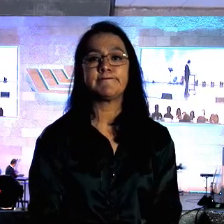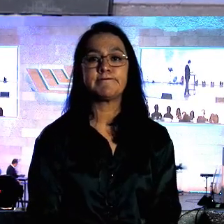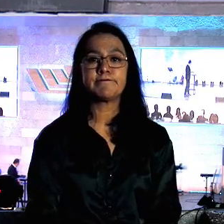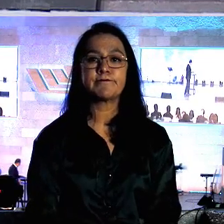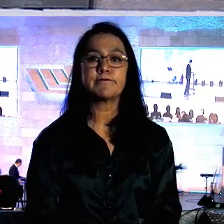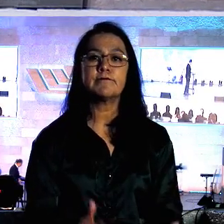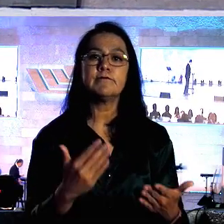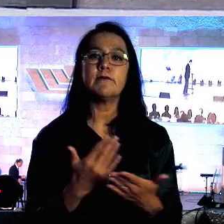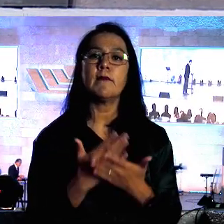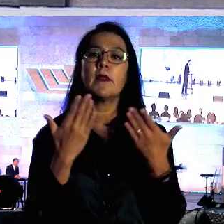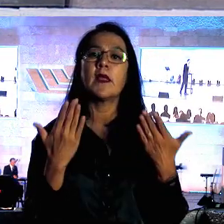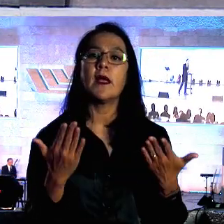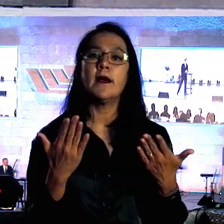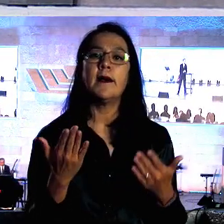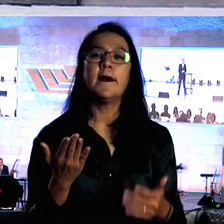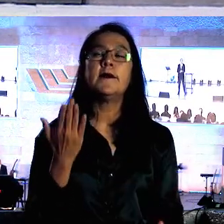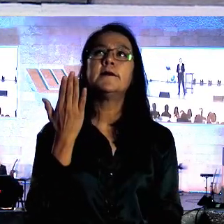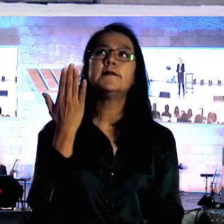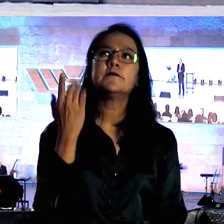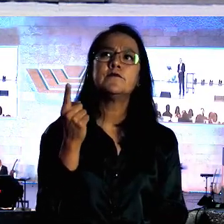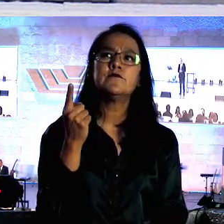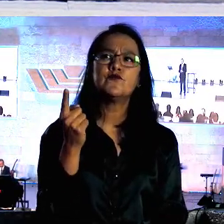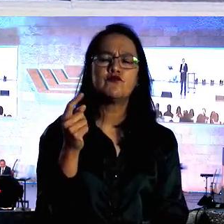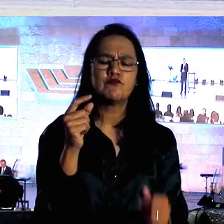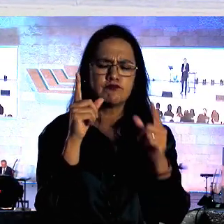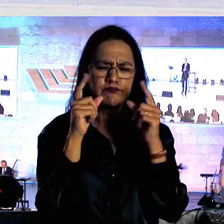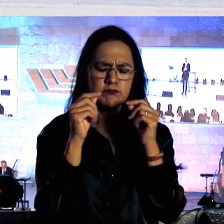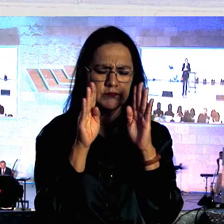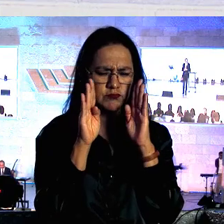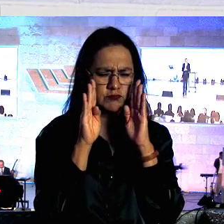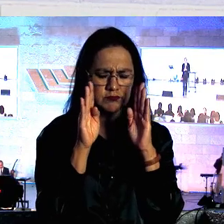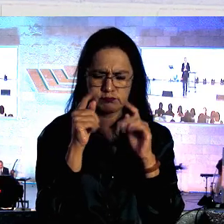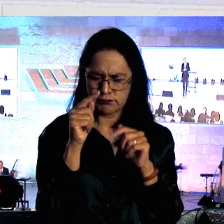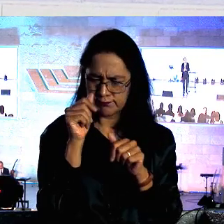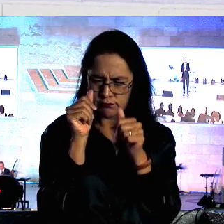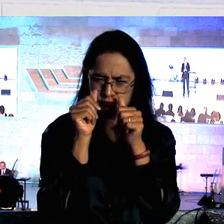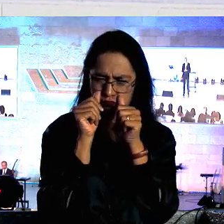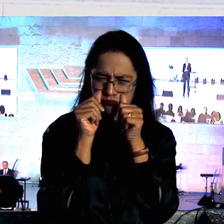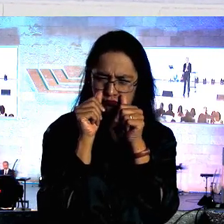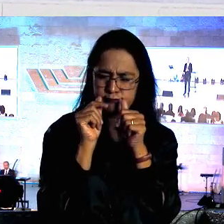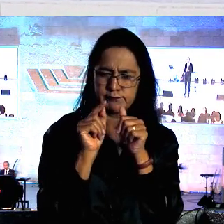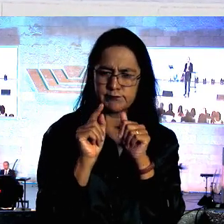pedirte que te cierres tus ojos por favor cierra tus ojos